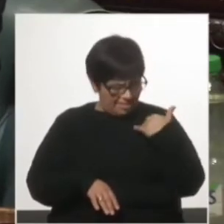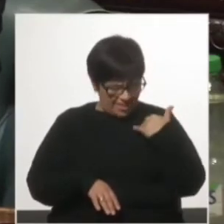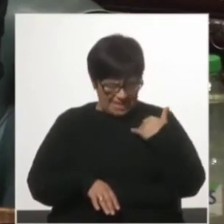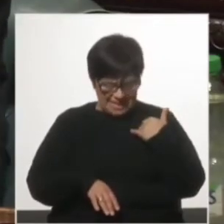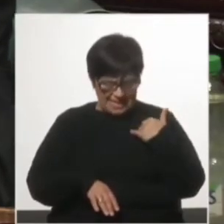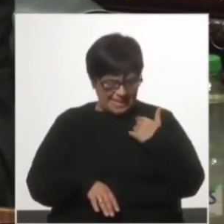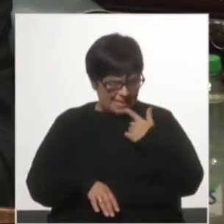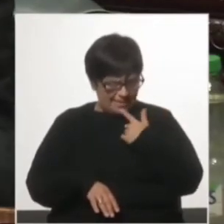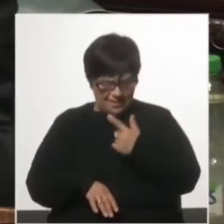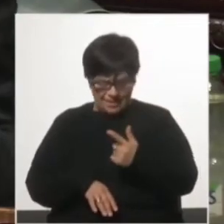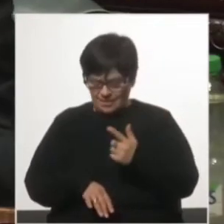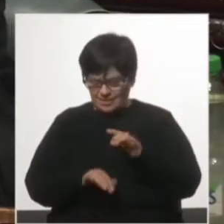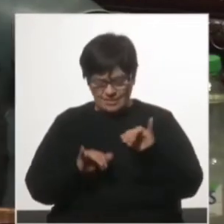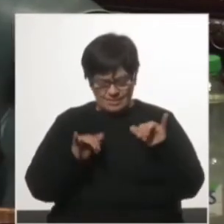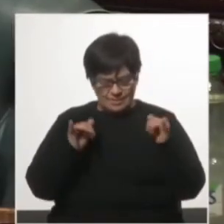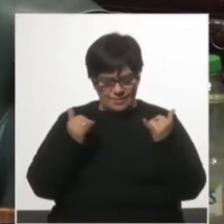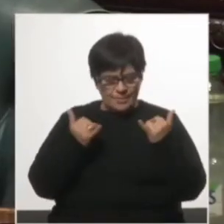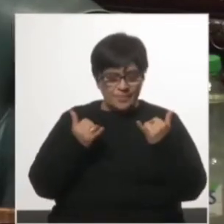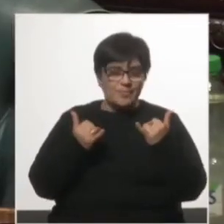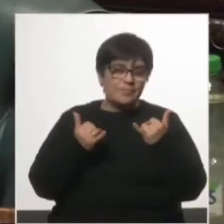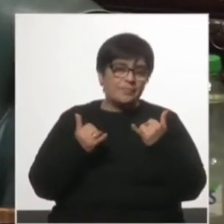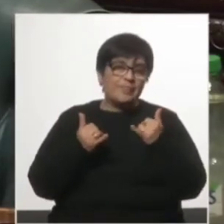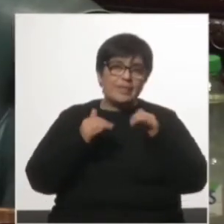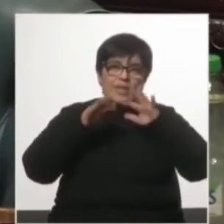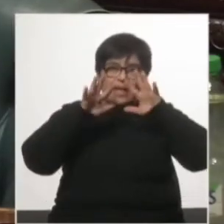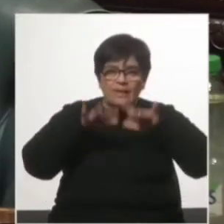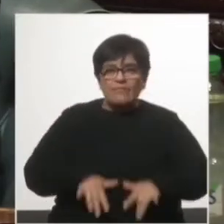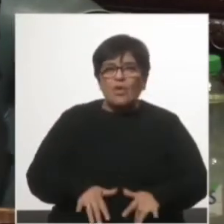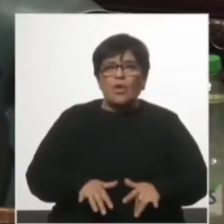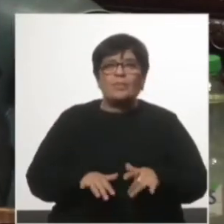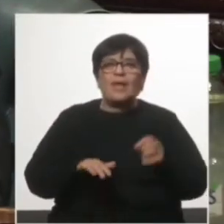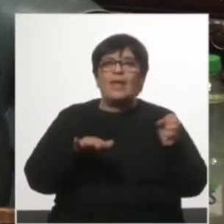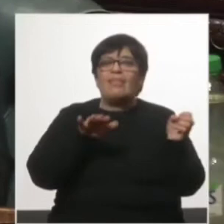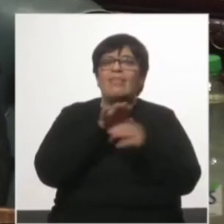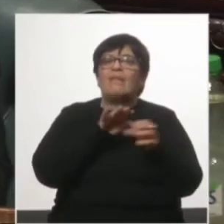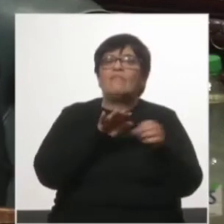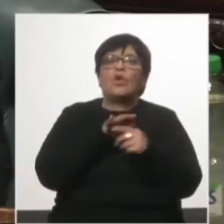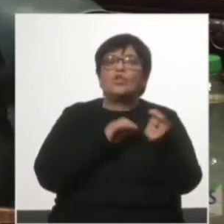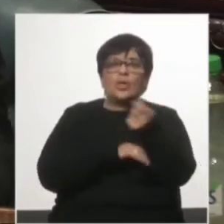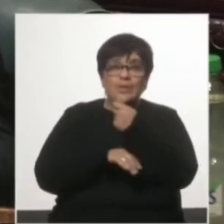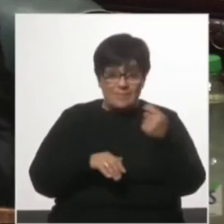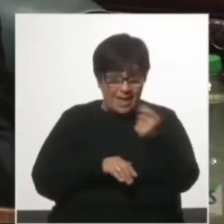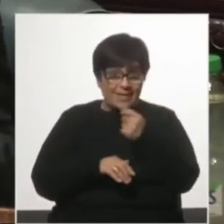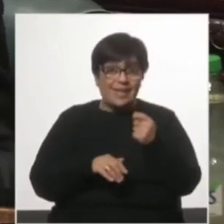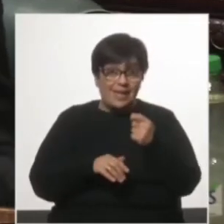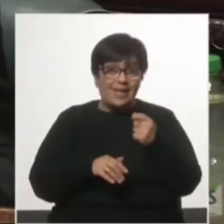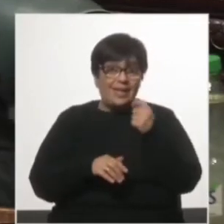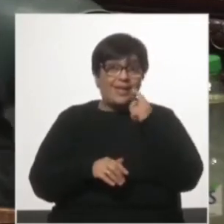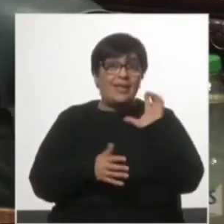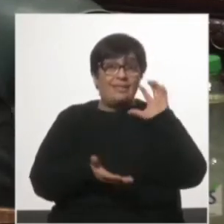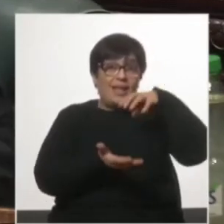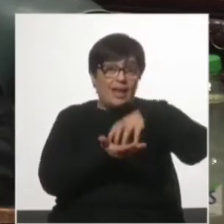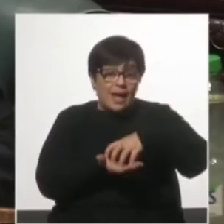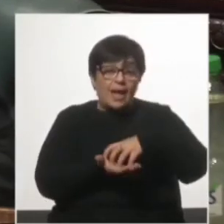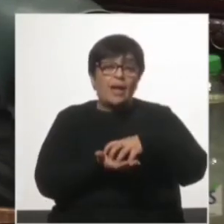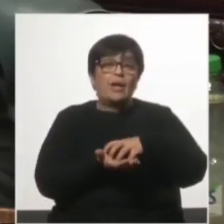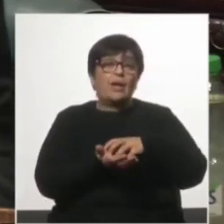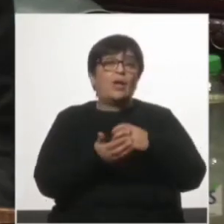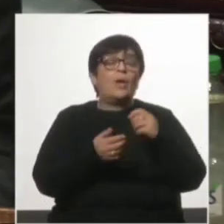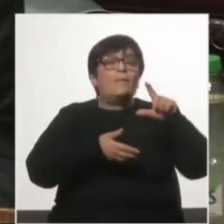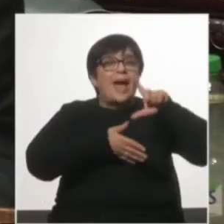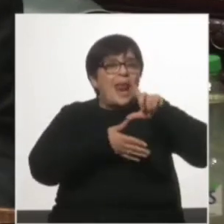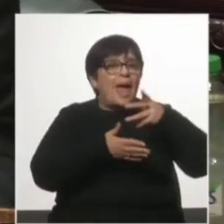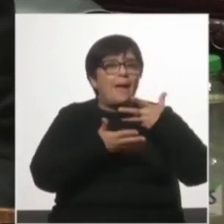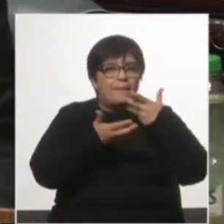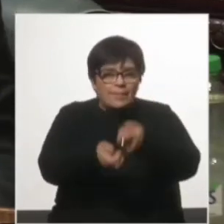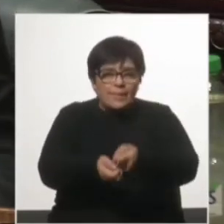en el informe del Fondo Monetario y de CEPAL entre los países que menos recursos volcamos. En